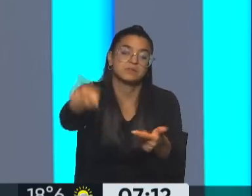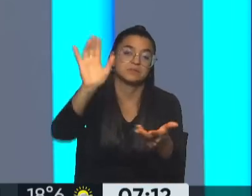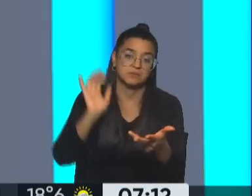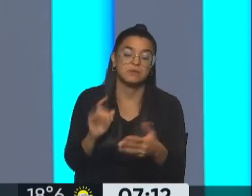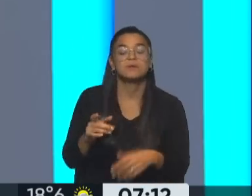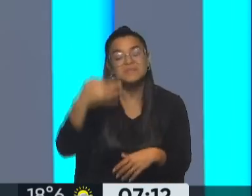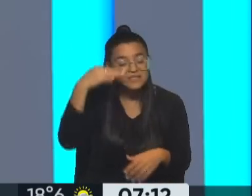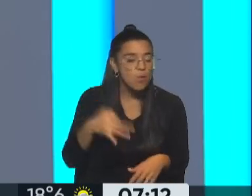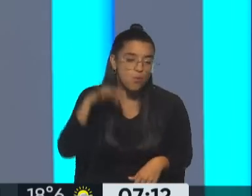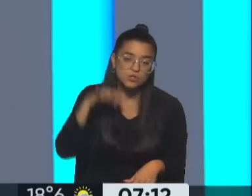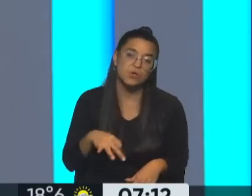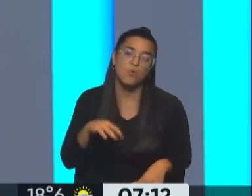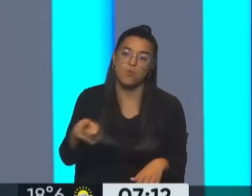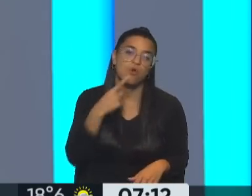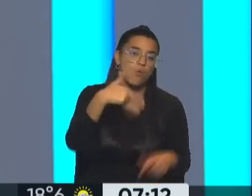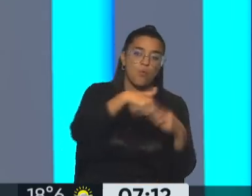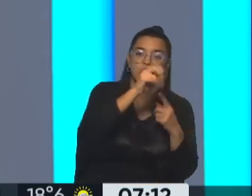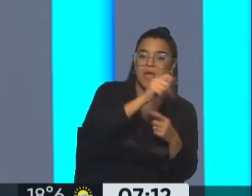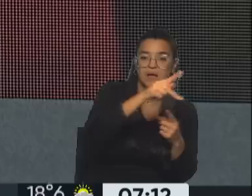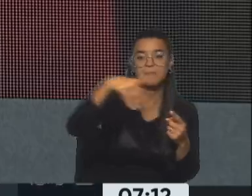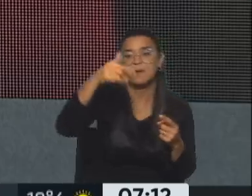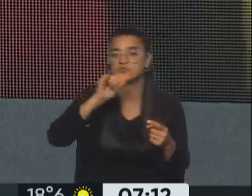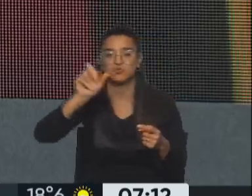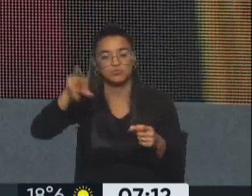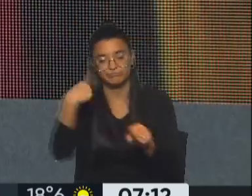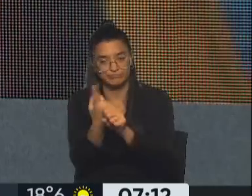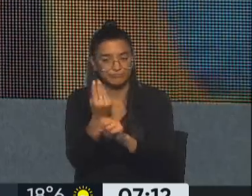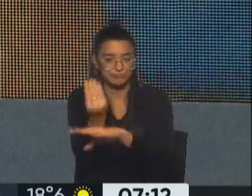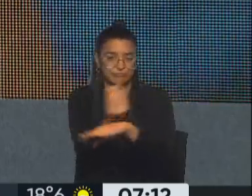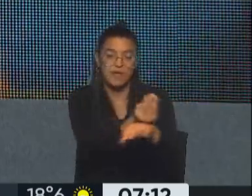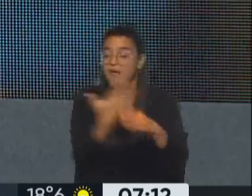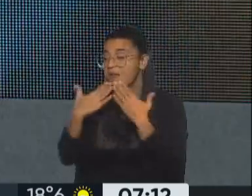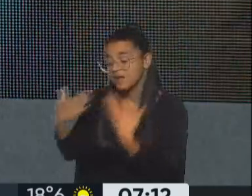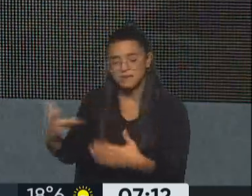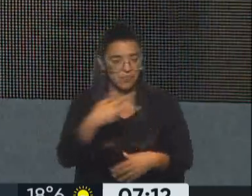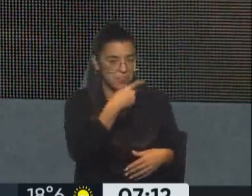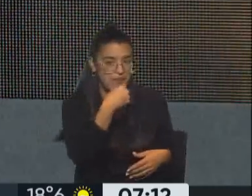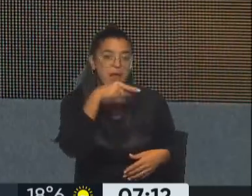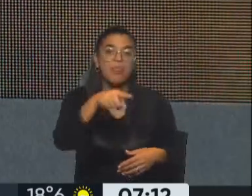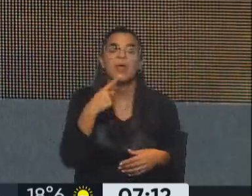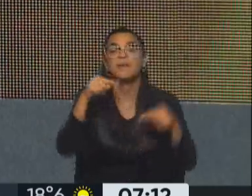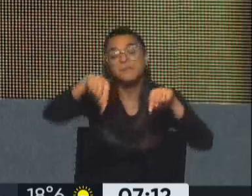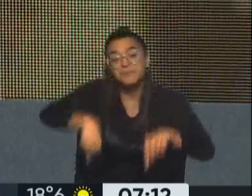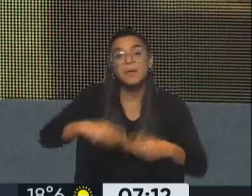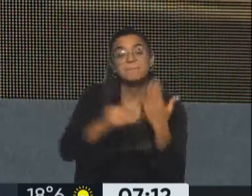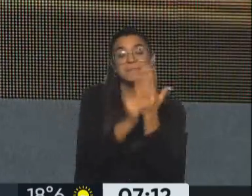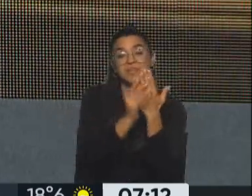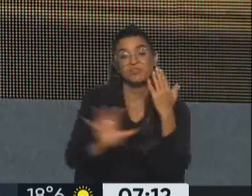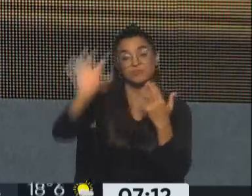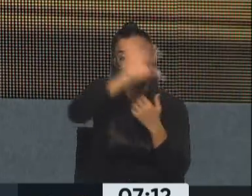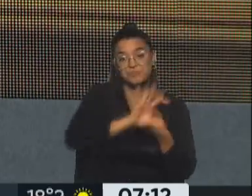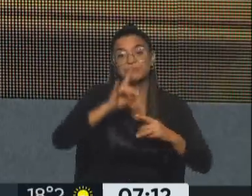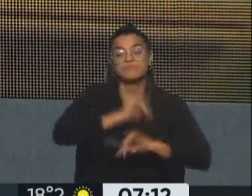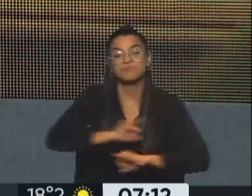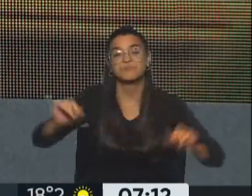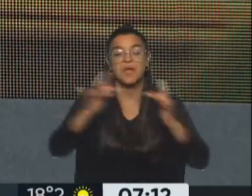casi con seguridad sin Uñac y sin Mansur. Gracias, Néstor. Lo cierto es que el ministro de Interior en las últimas horas, a través